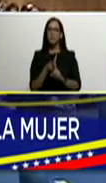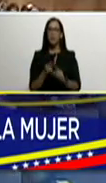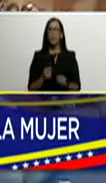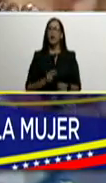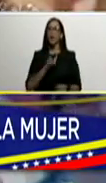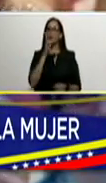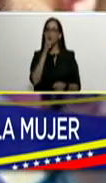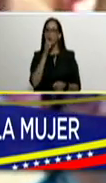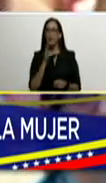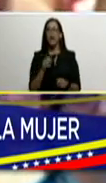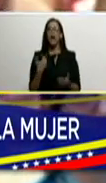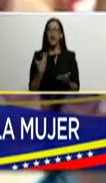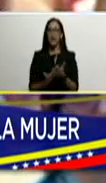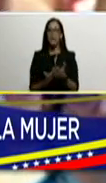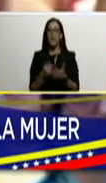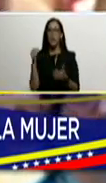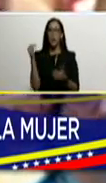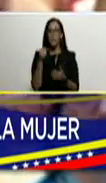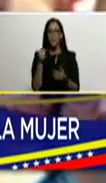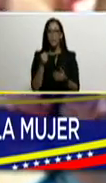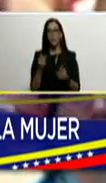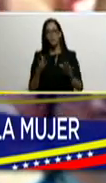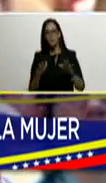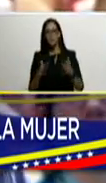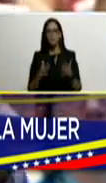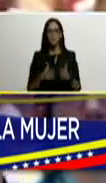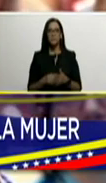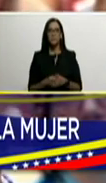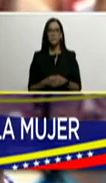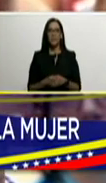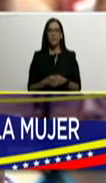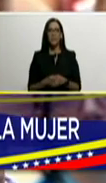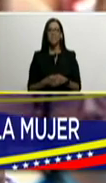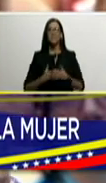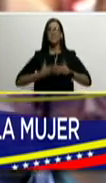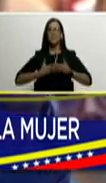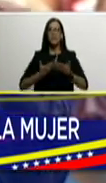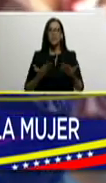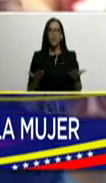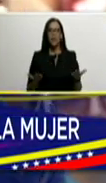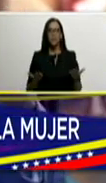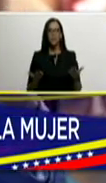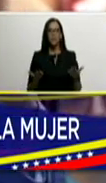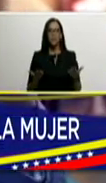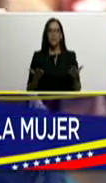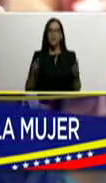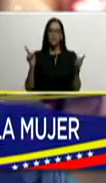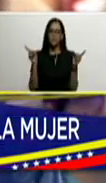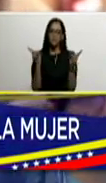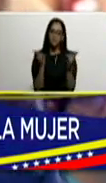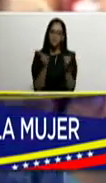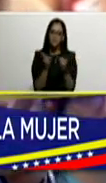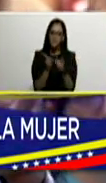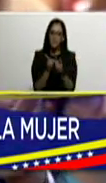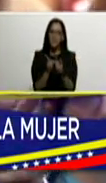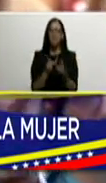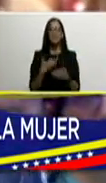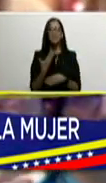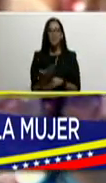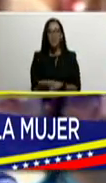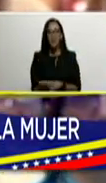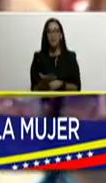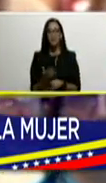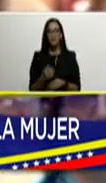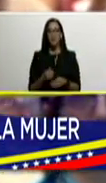los más, a los conocidos como menos graves, se da, esa disminución progresiva se da